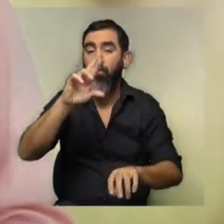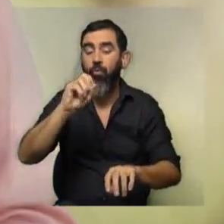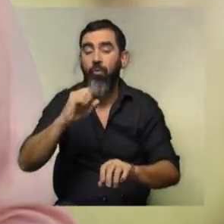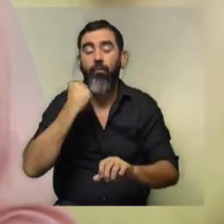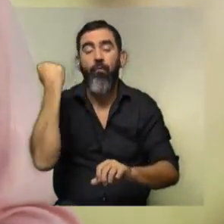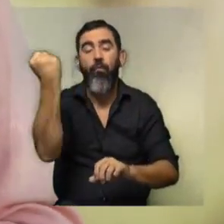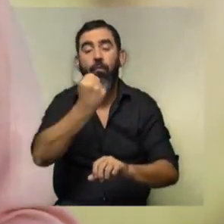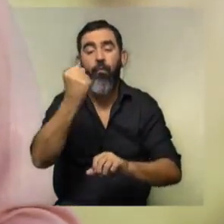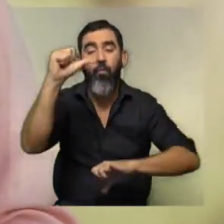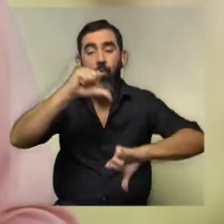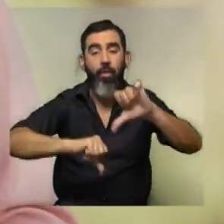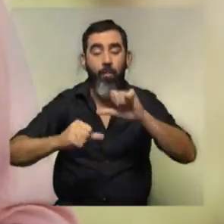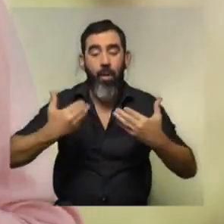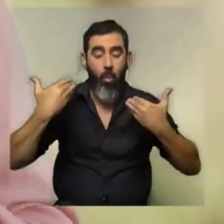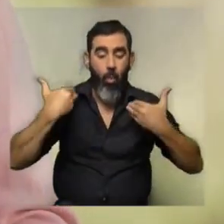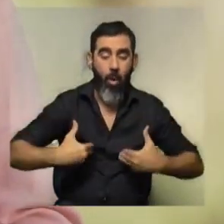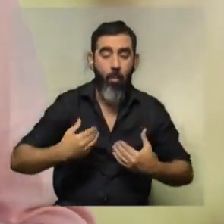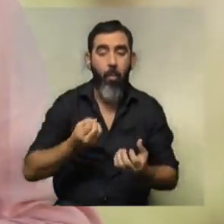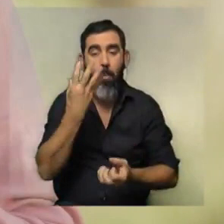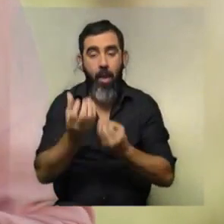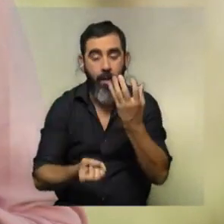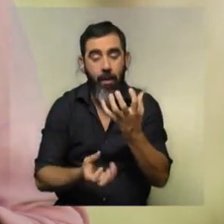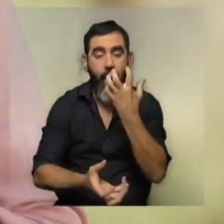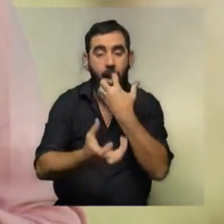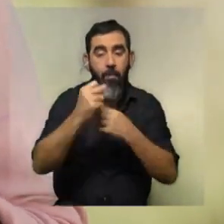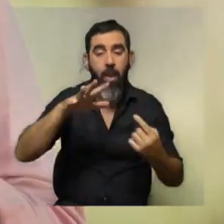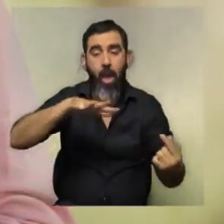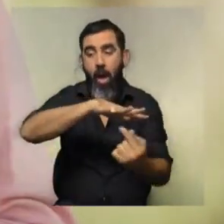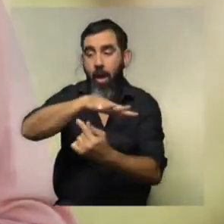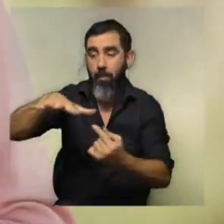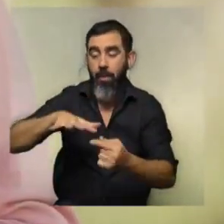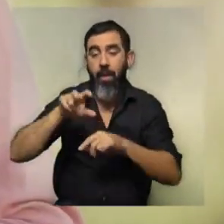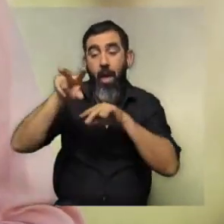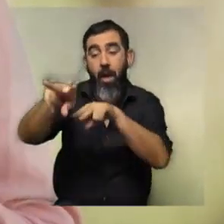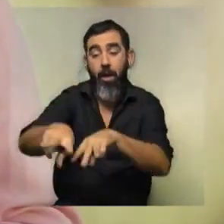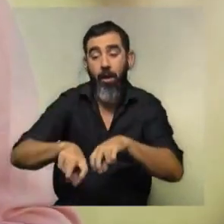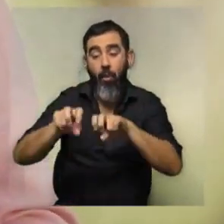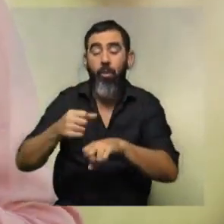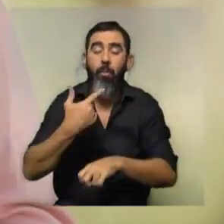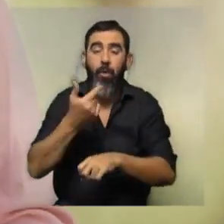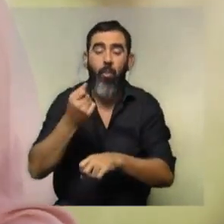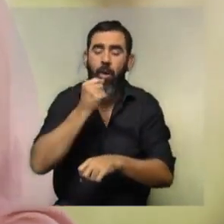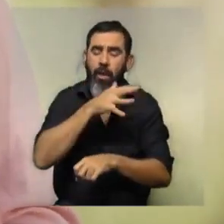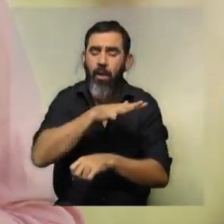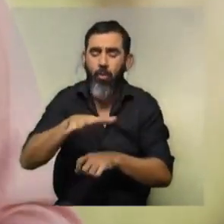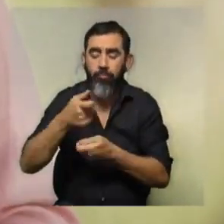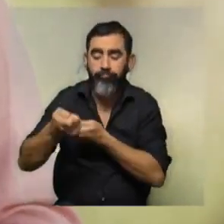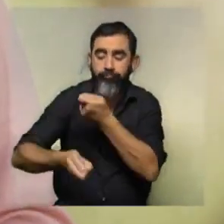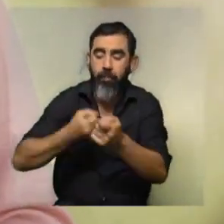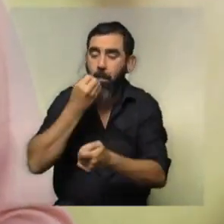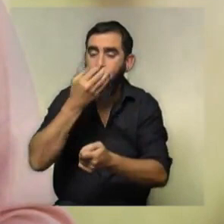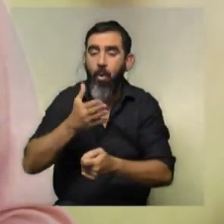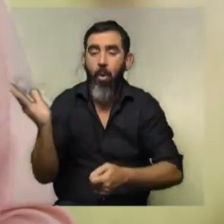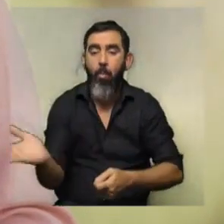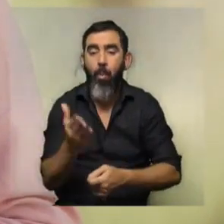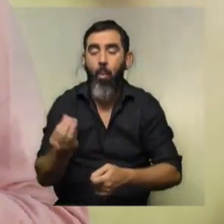para nuestro organismo presente también en plantas y animales y en el ambiente. La agricultura, por ejemplo, históricamente lo agrega al suelo para mejorar la producción